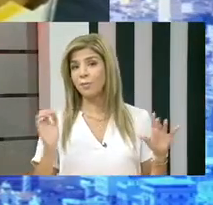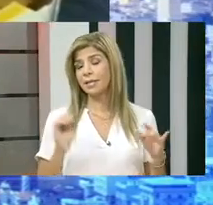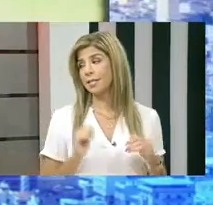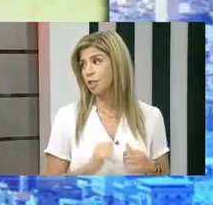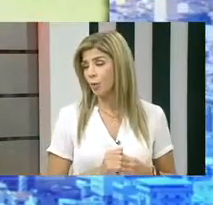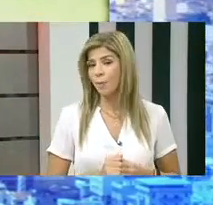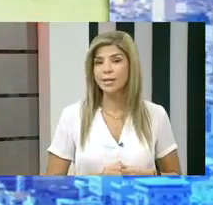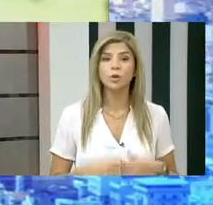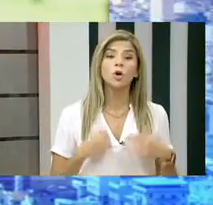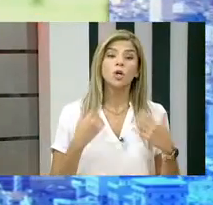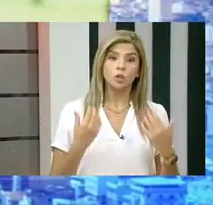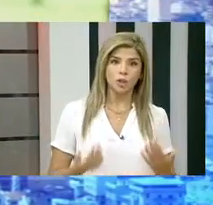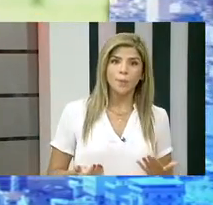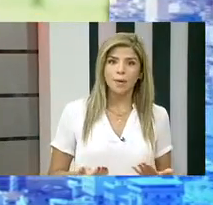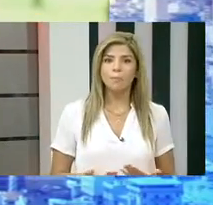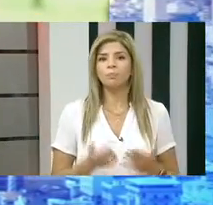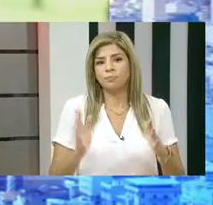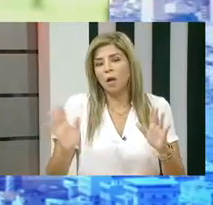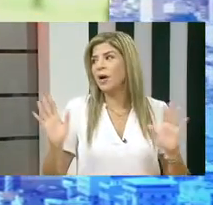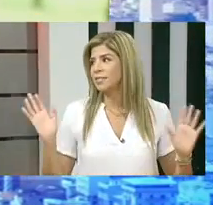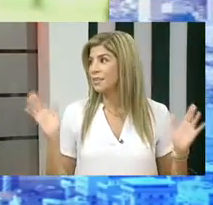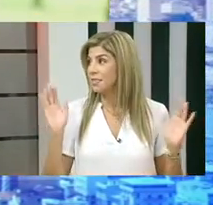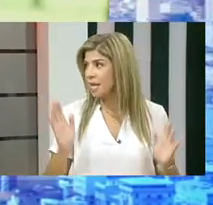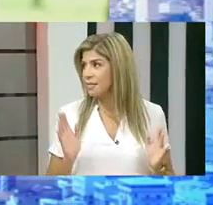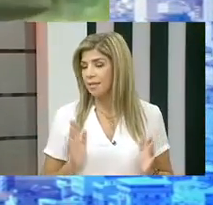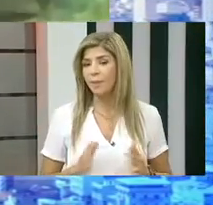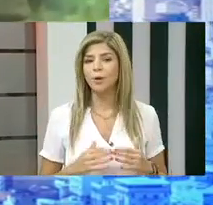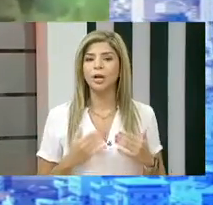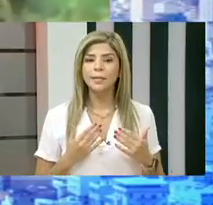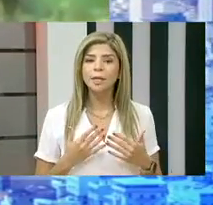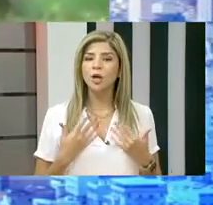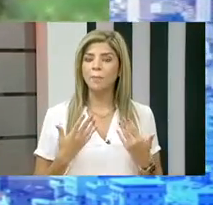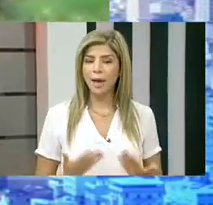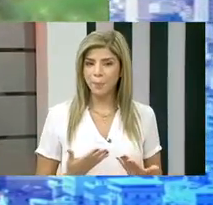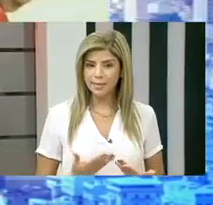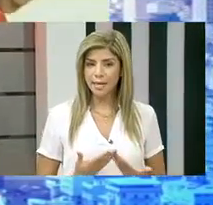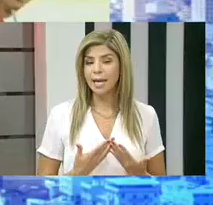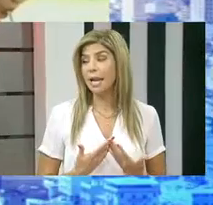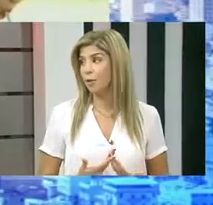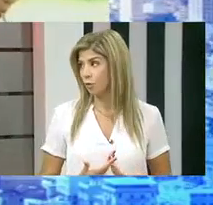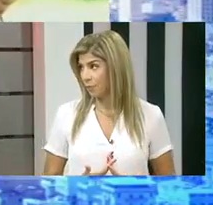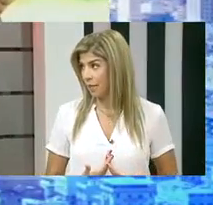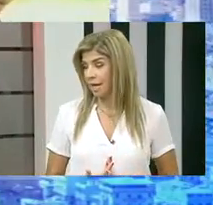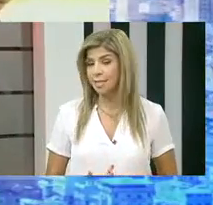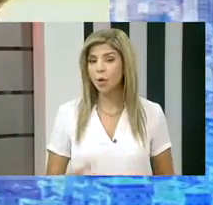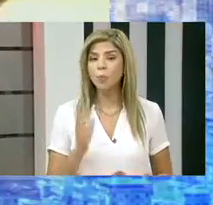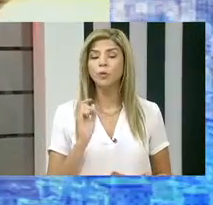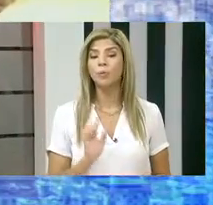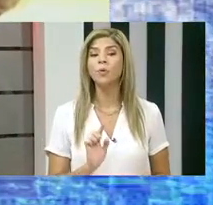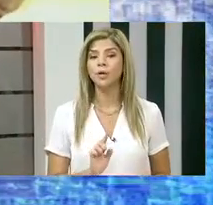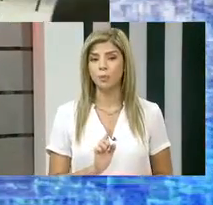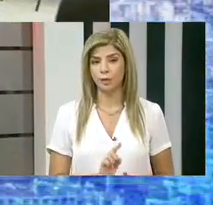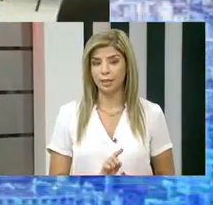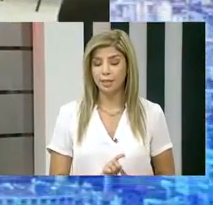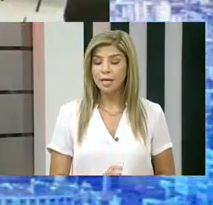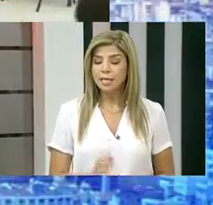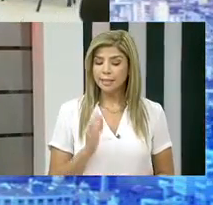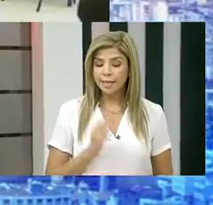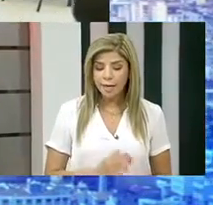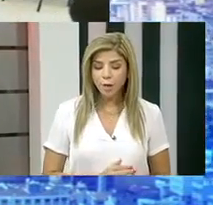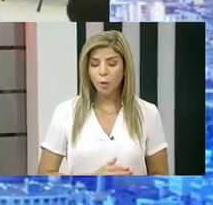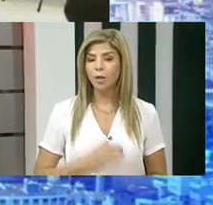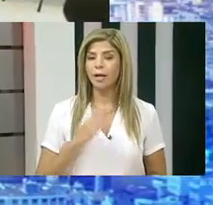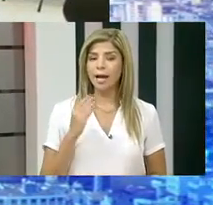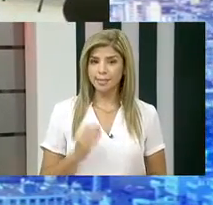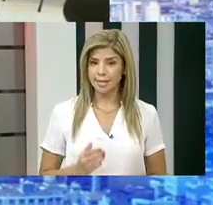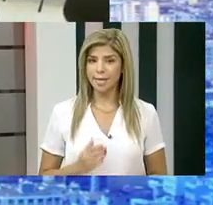tiene sobrepeso, yo también tengo esa tendencia, pero realmente lo que más pesa es el hábito familiar, y ese es un punto muy importante. Tener claro que